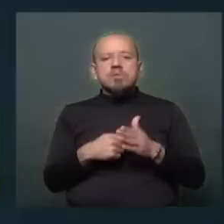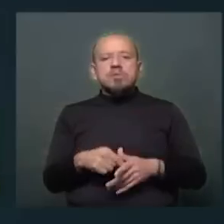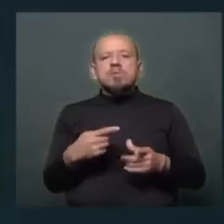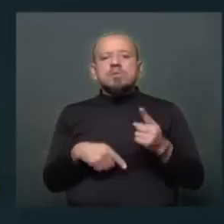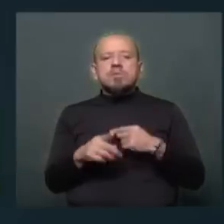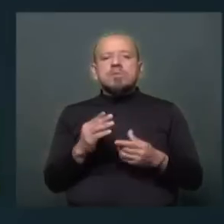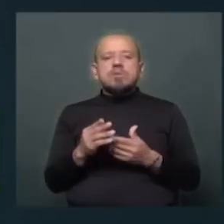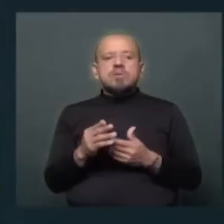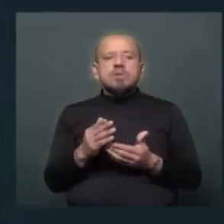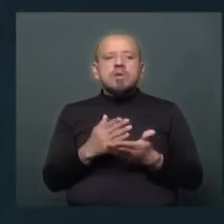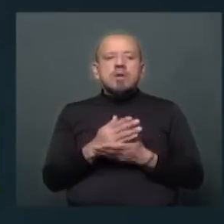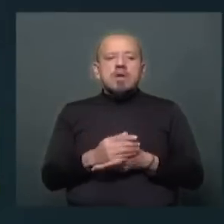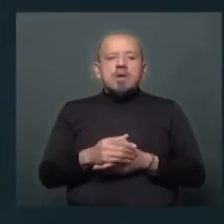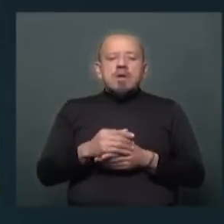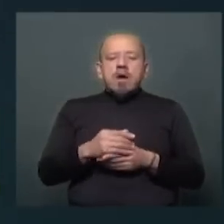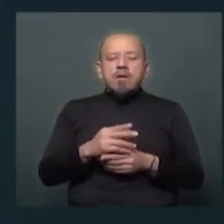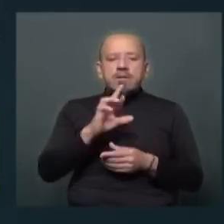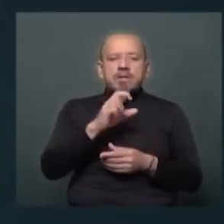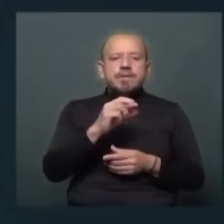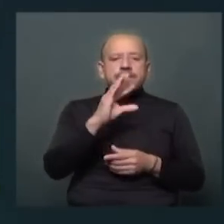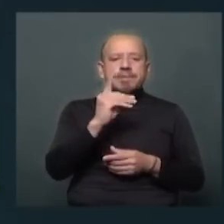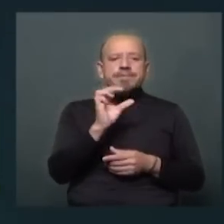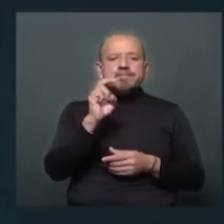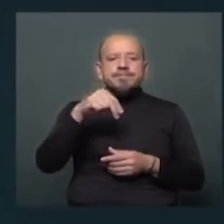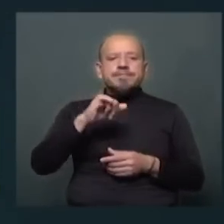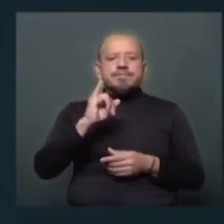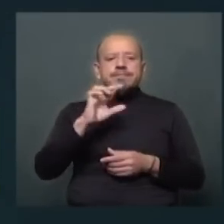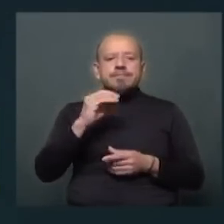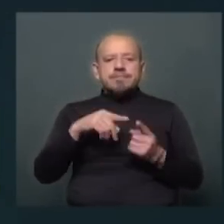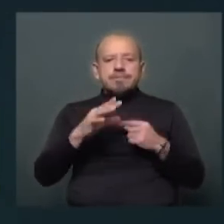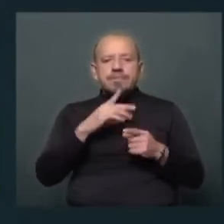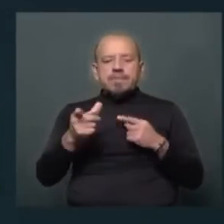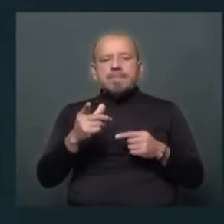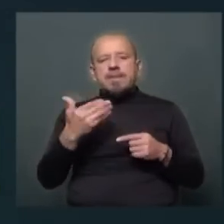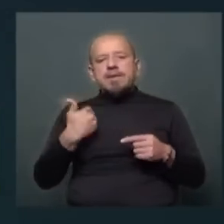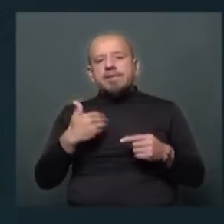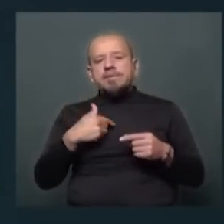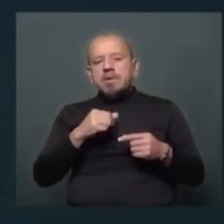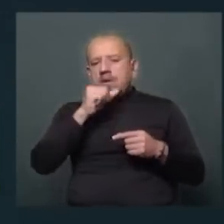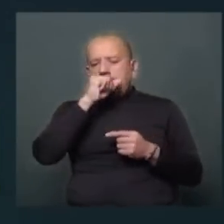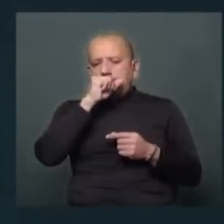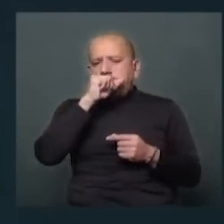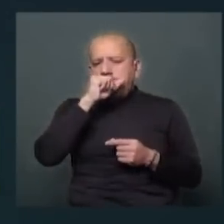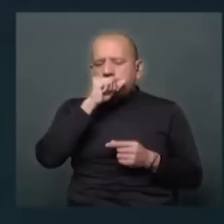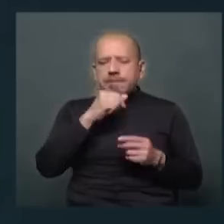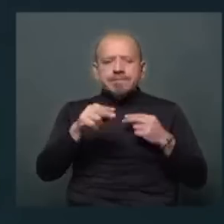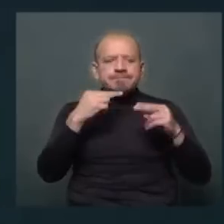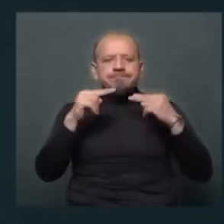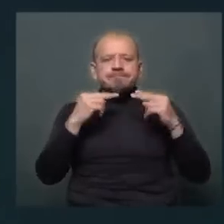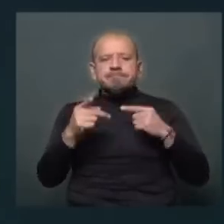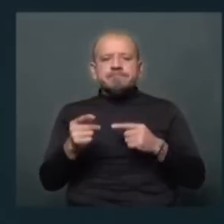está siempre que es Robert de Niro nada más y nada menos Entonces hay una cosa de la idiosincrasia Argentina de la gastronomía